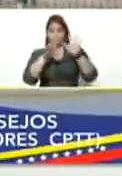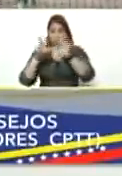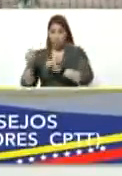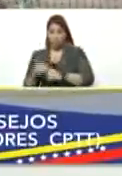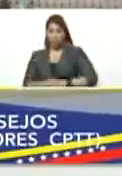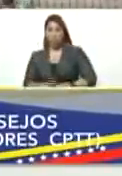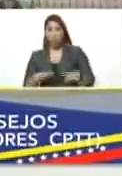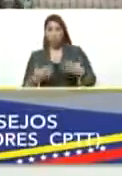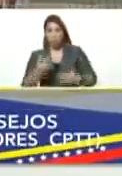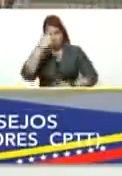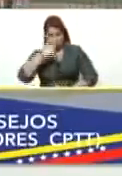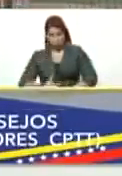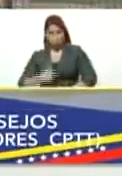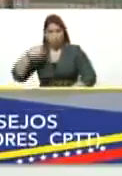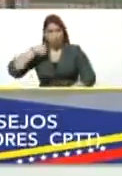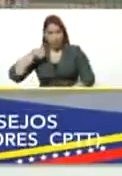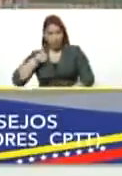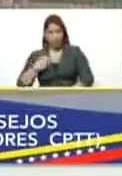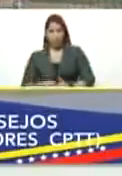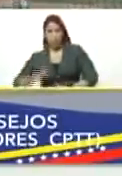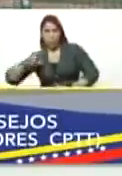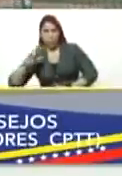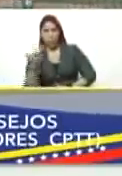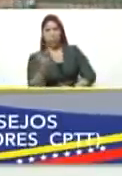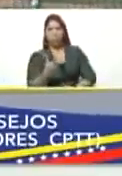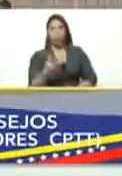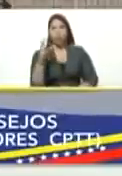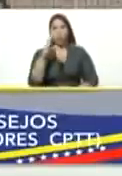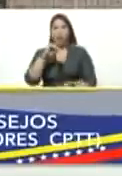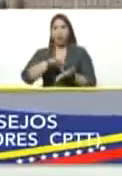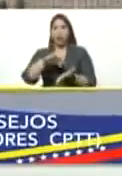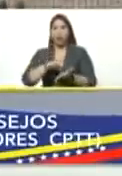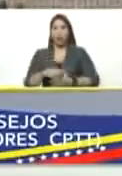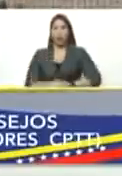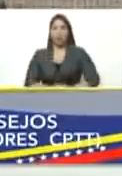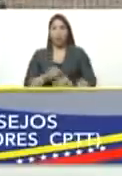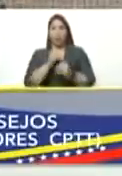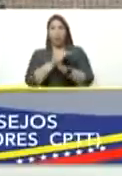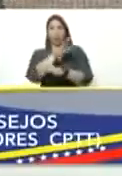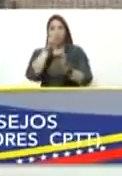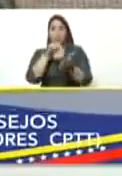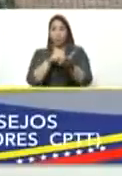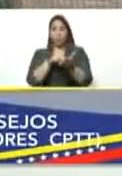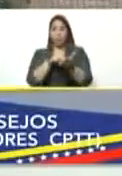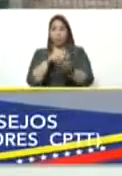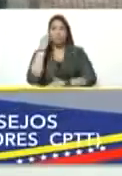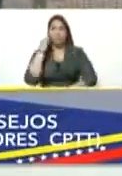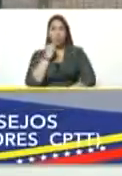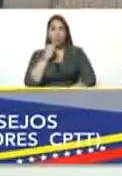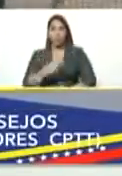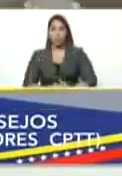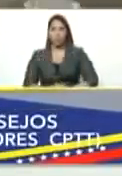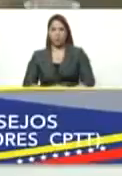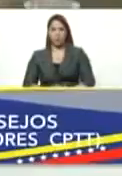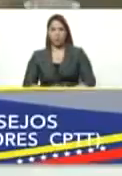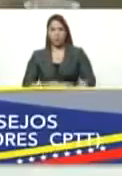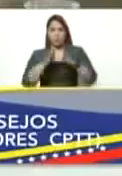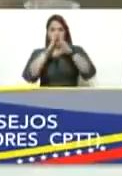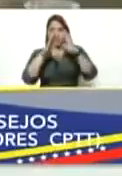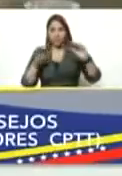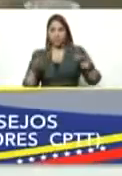este señor que está aquí era pitcher de Caracas en los Juegos Nacionales de Bolívar. Diciembre